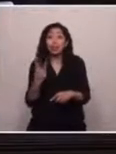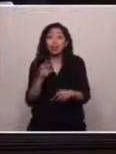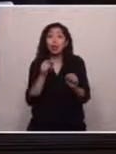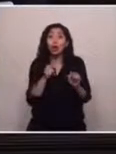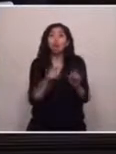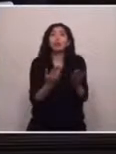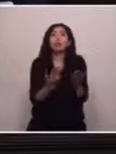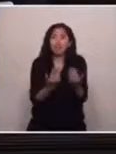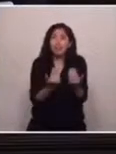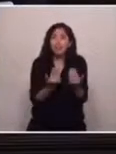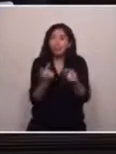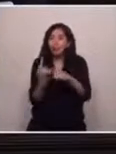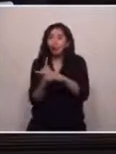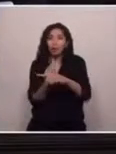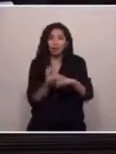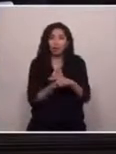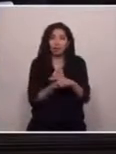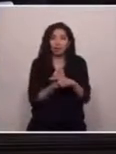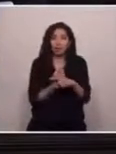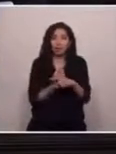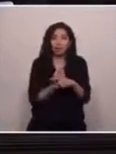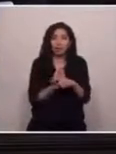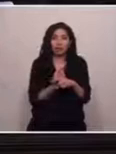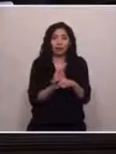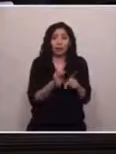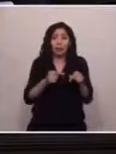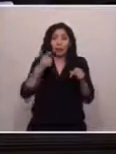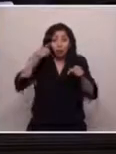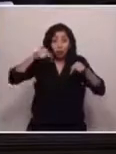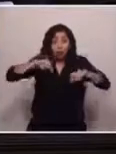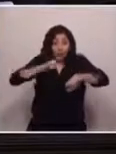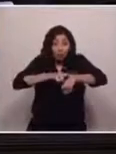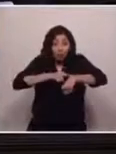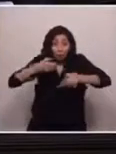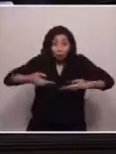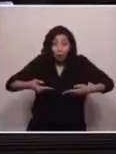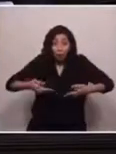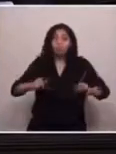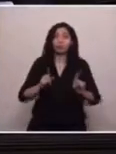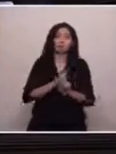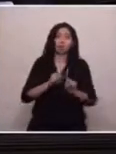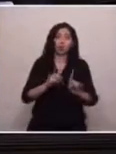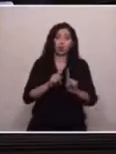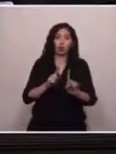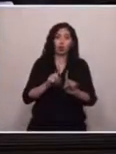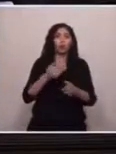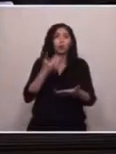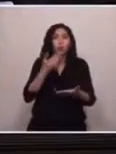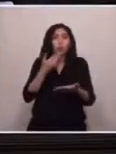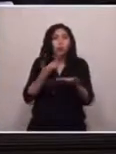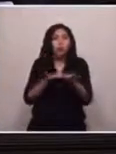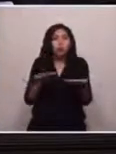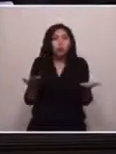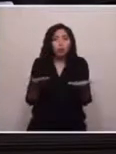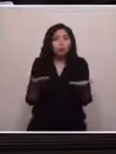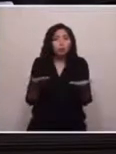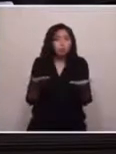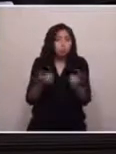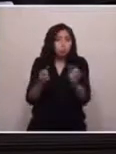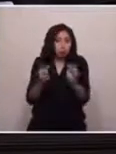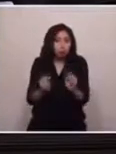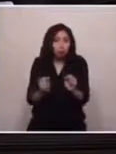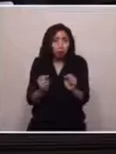relativamente rápido y fácil usar no fácil digamos relativamente rápido y bien digamos en la